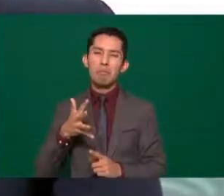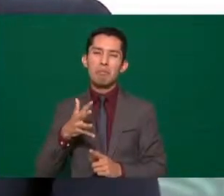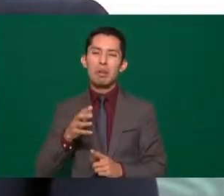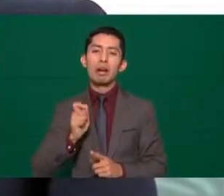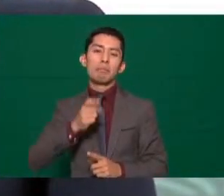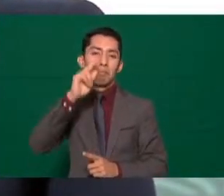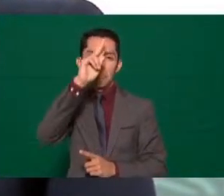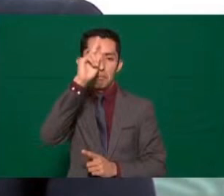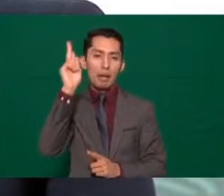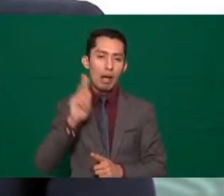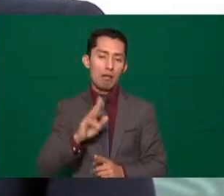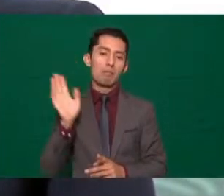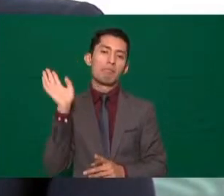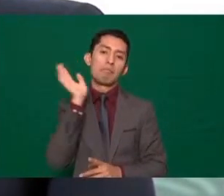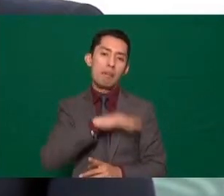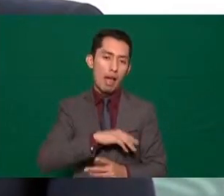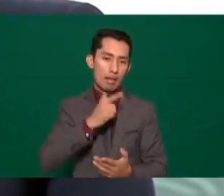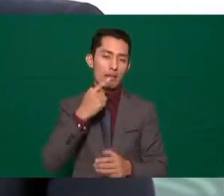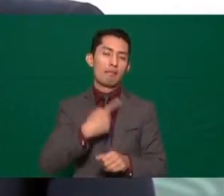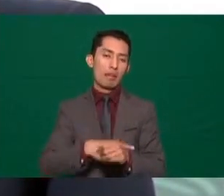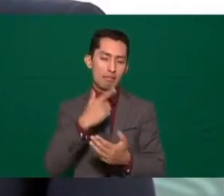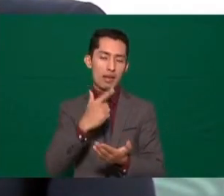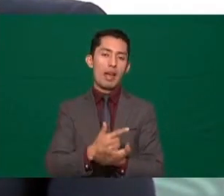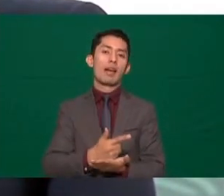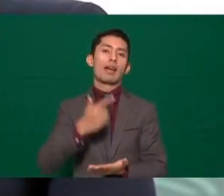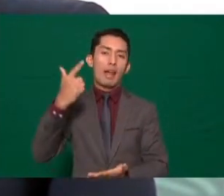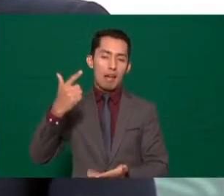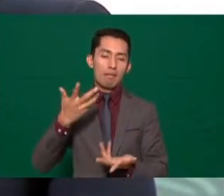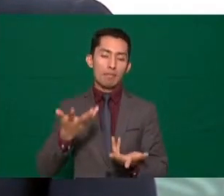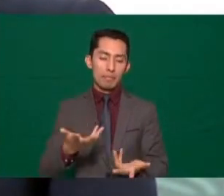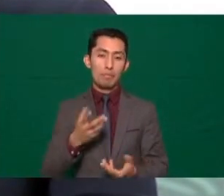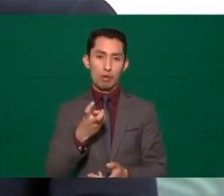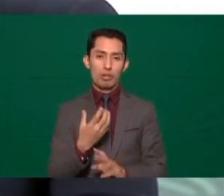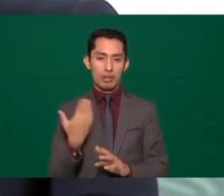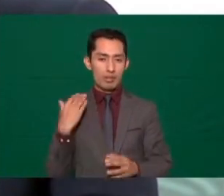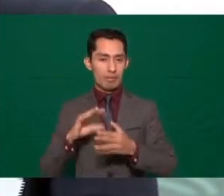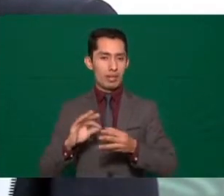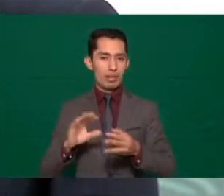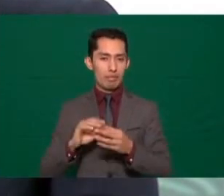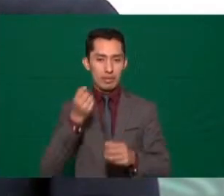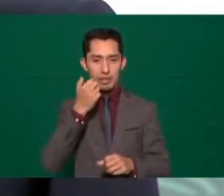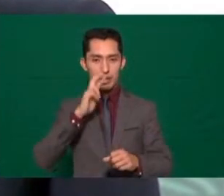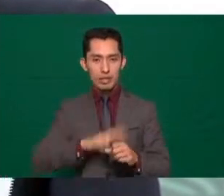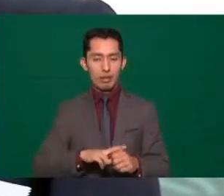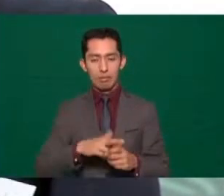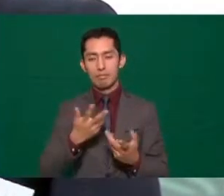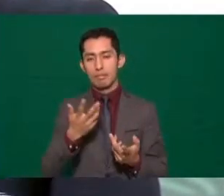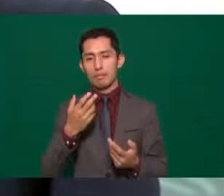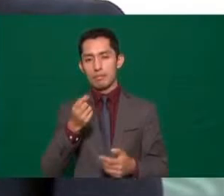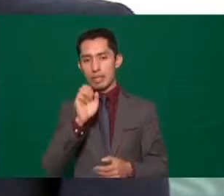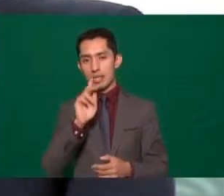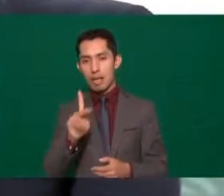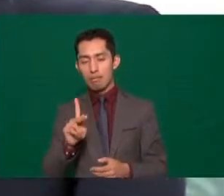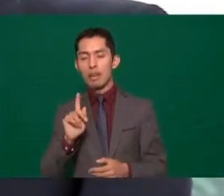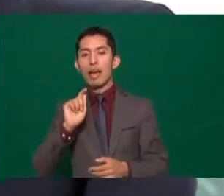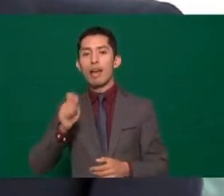mencionó el secretario de Educación sobre cuidar nuestra salud y que va a haber